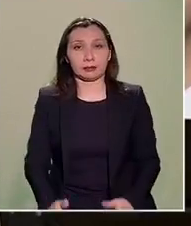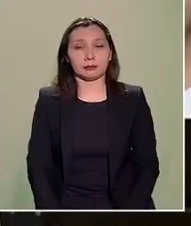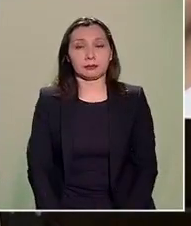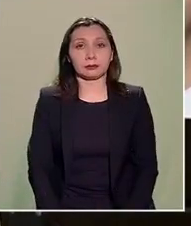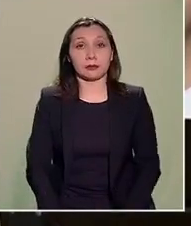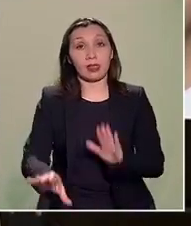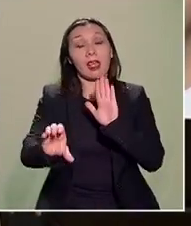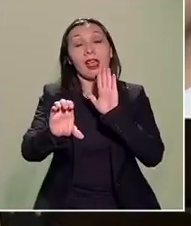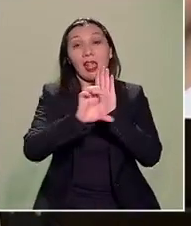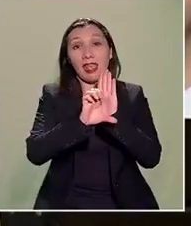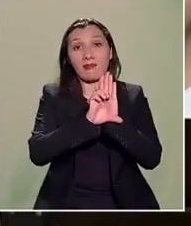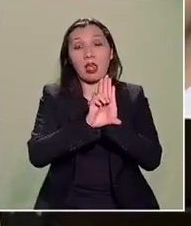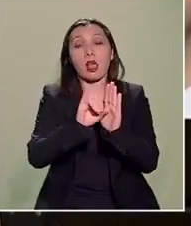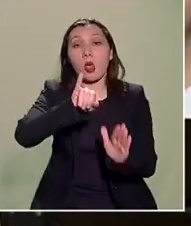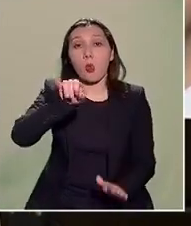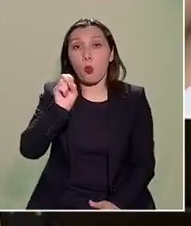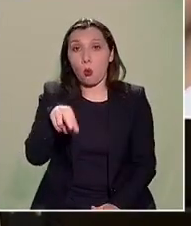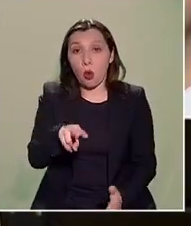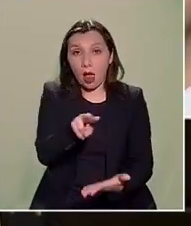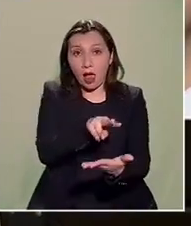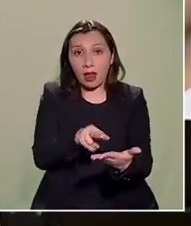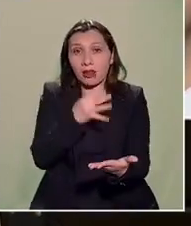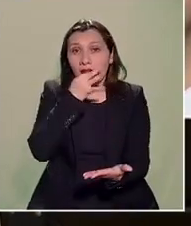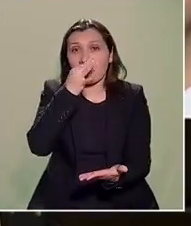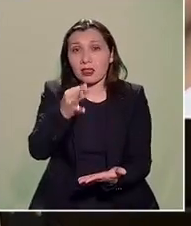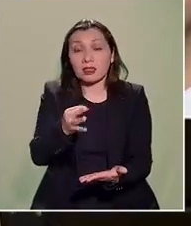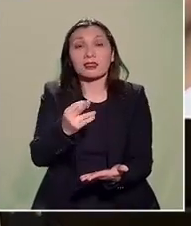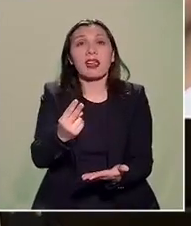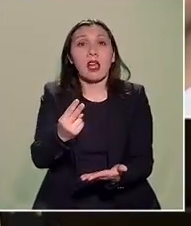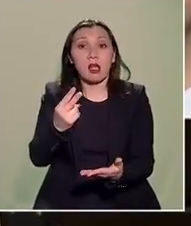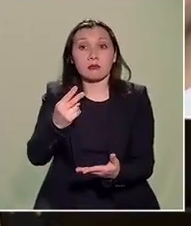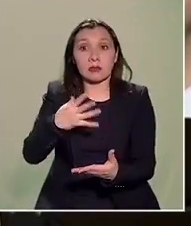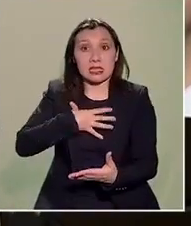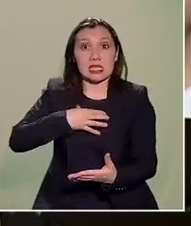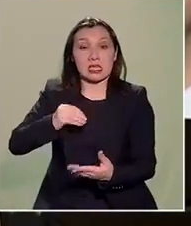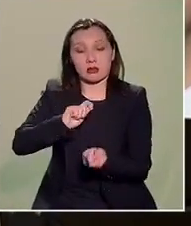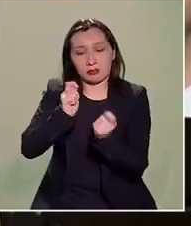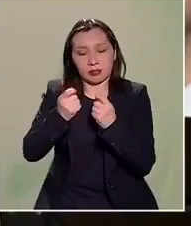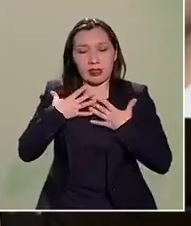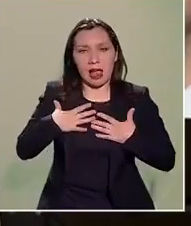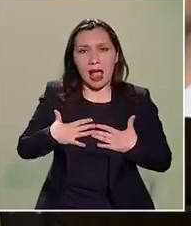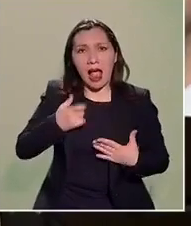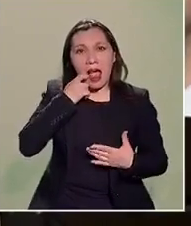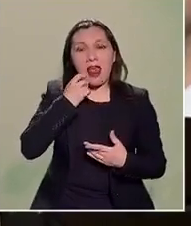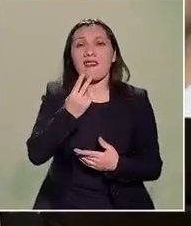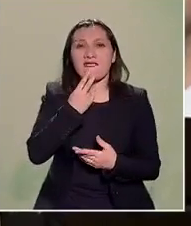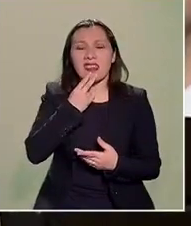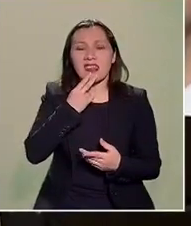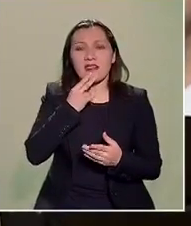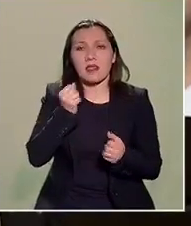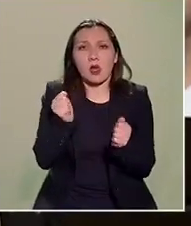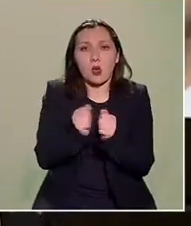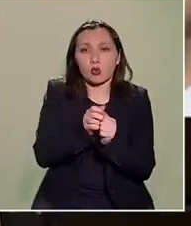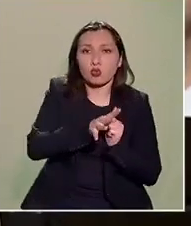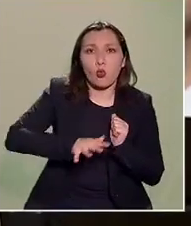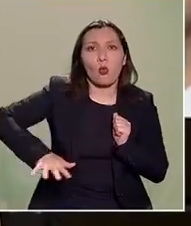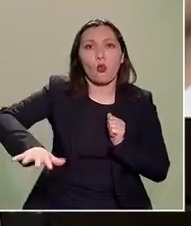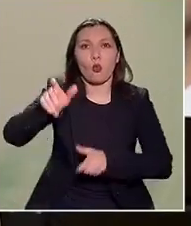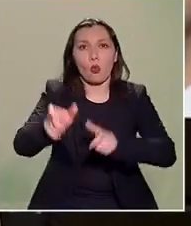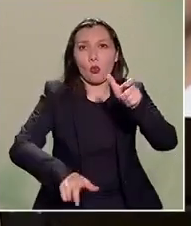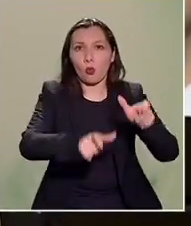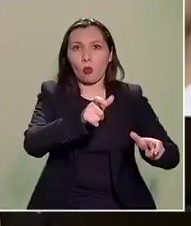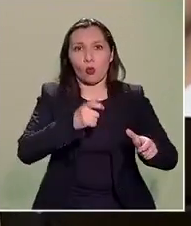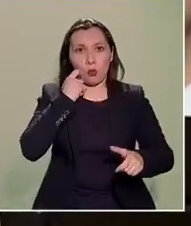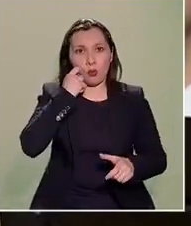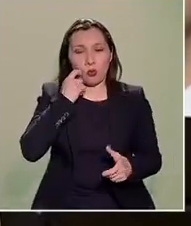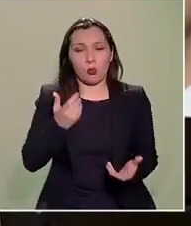el evangelio de juan nos dice y el verbo se hizo carne y habitó en medio de todos los hombres